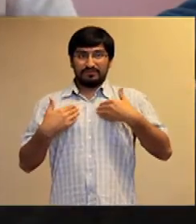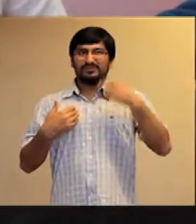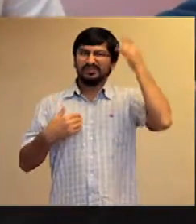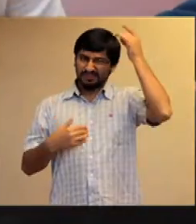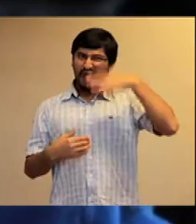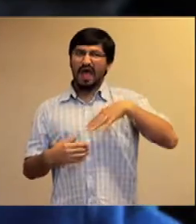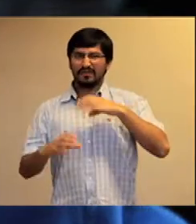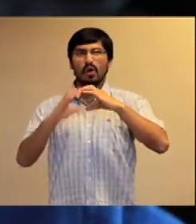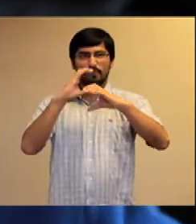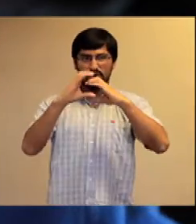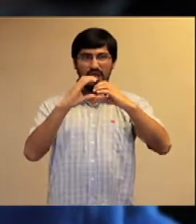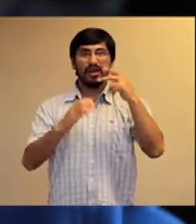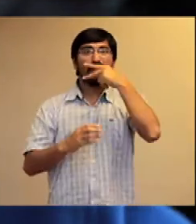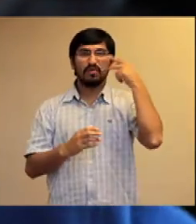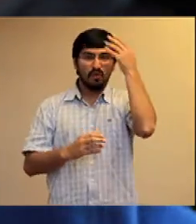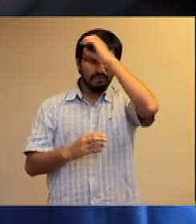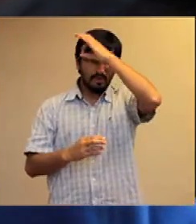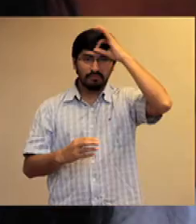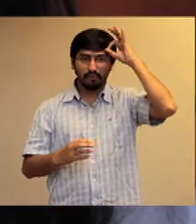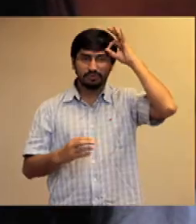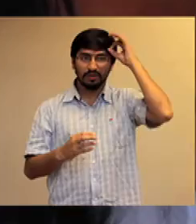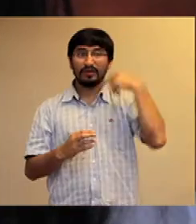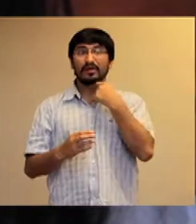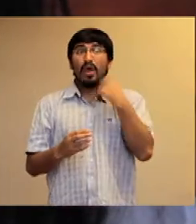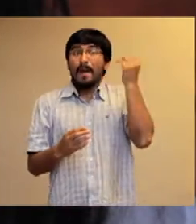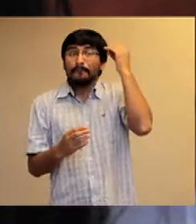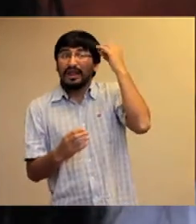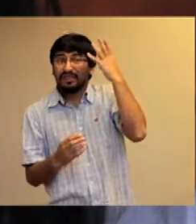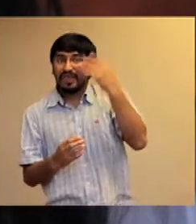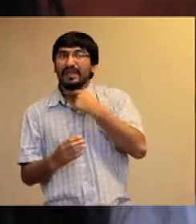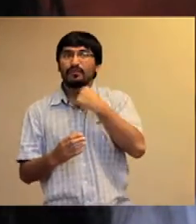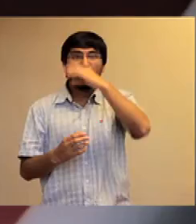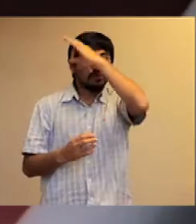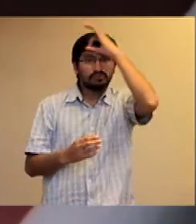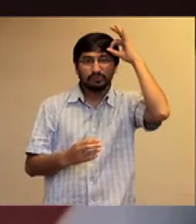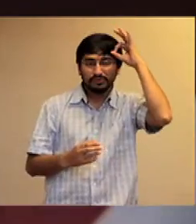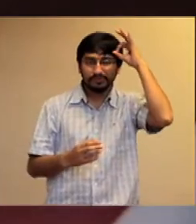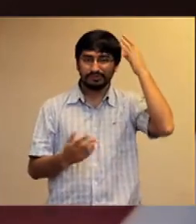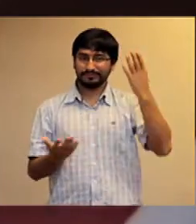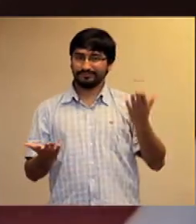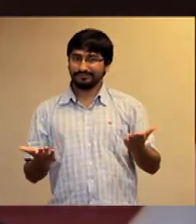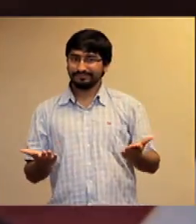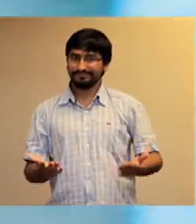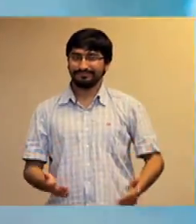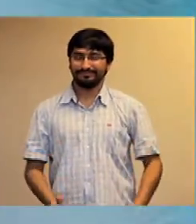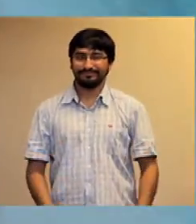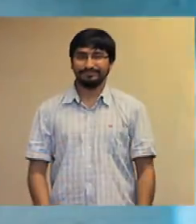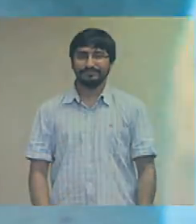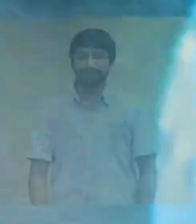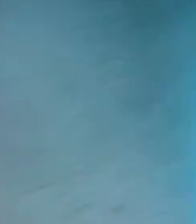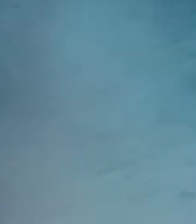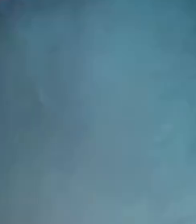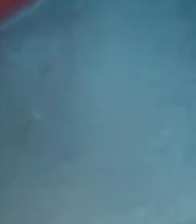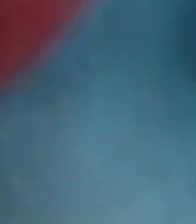Aquí los chiquillos hablan en Mapudungun. Me gustaría saber o aprender.